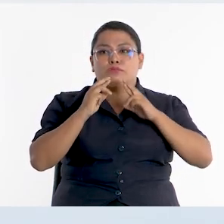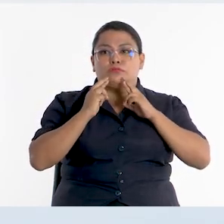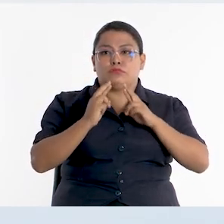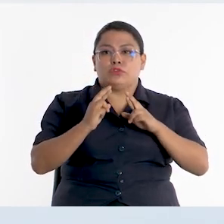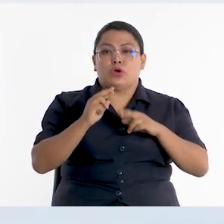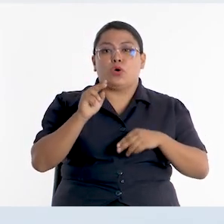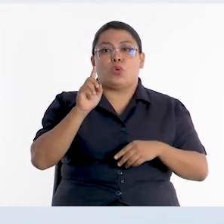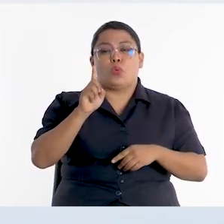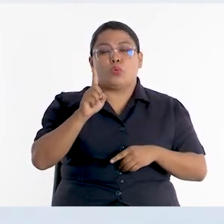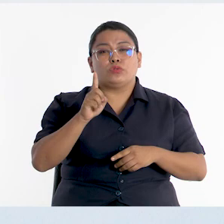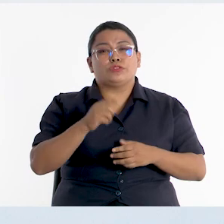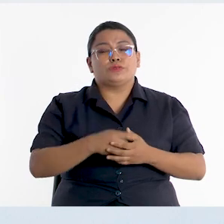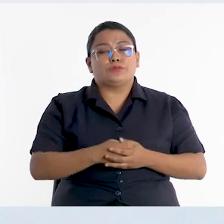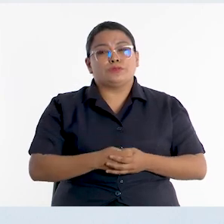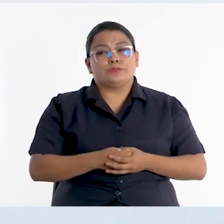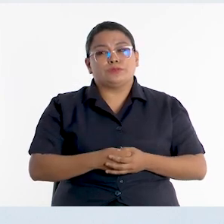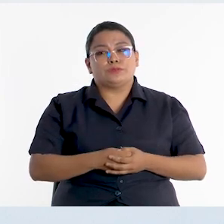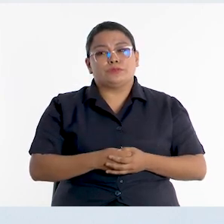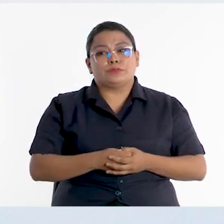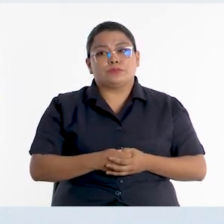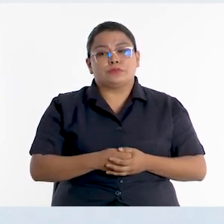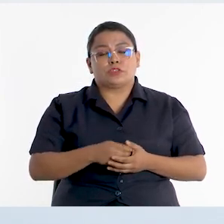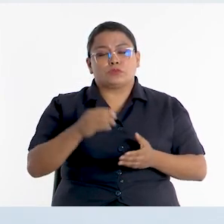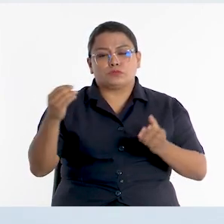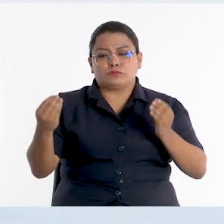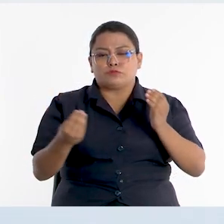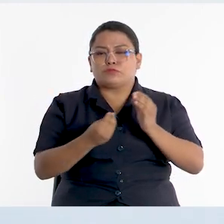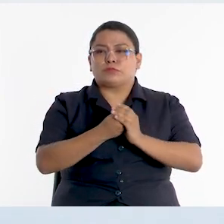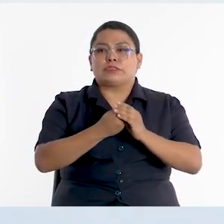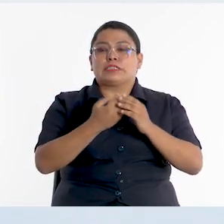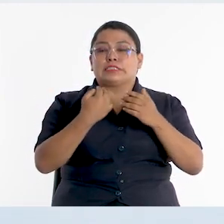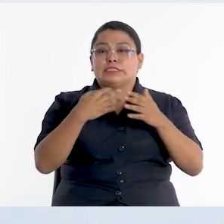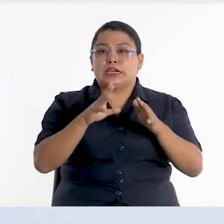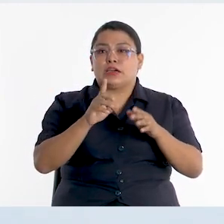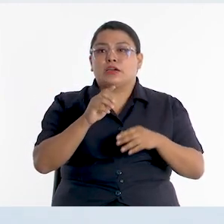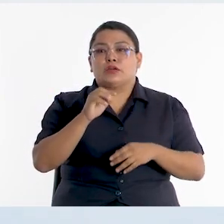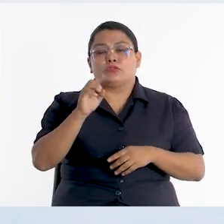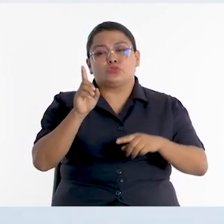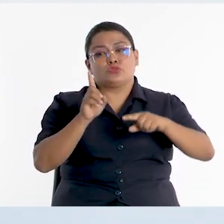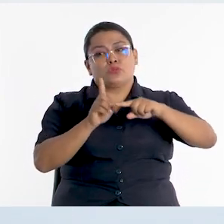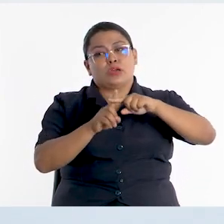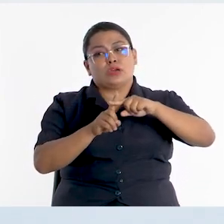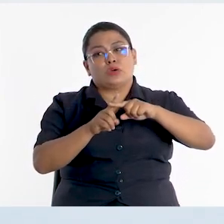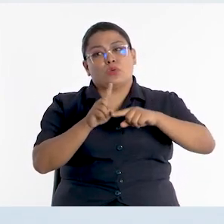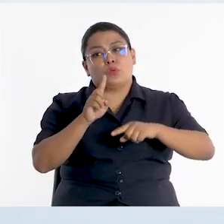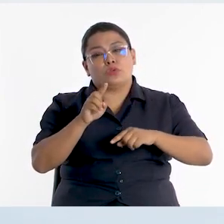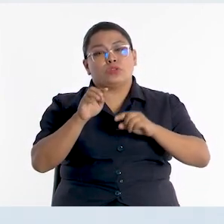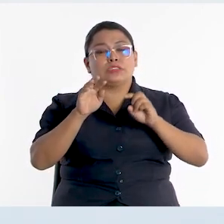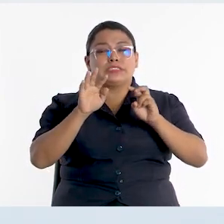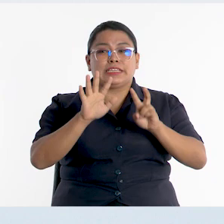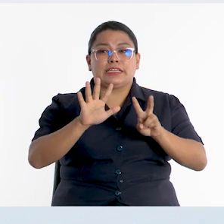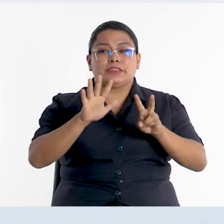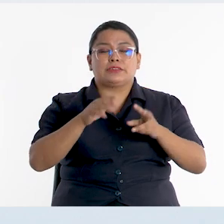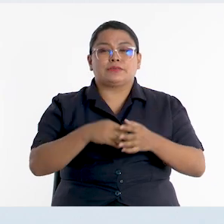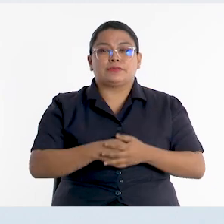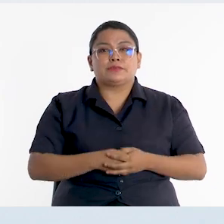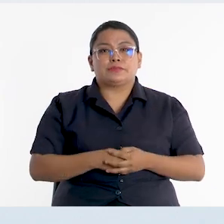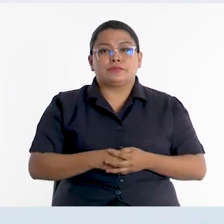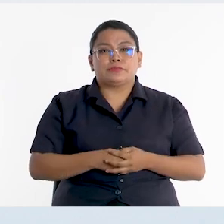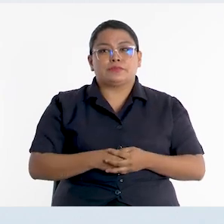número resultante es de una cifra. Si agregamos la que llevábamos, obtenemos 7.